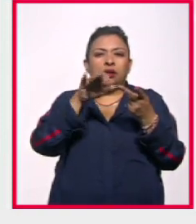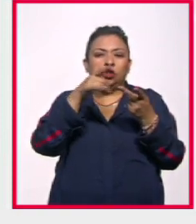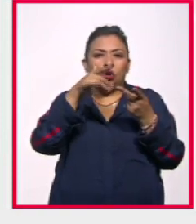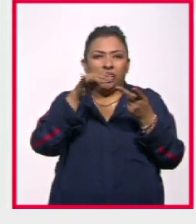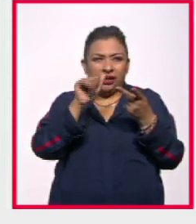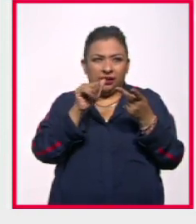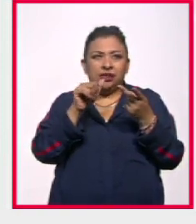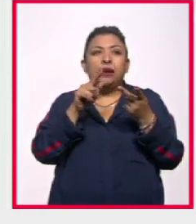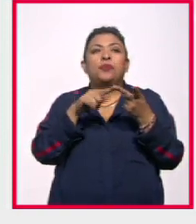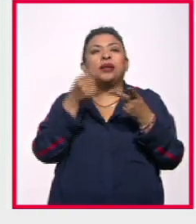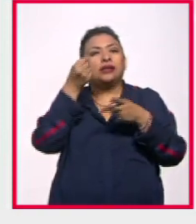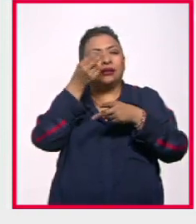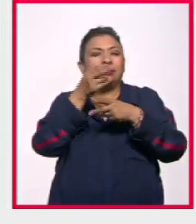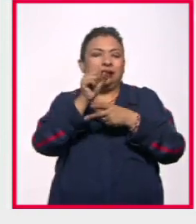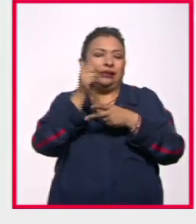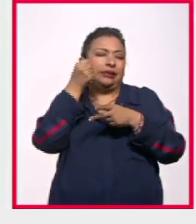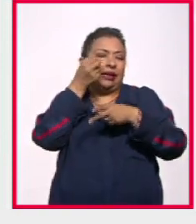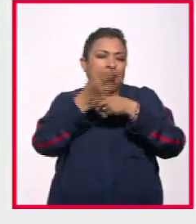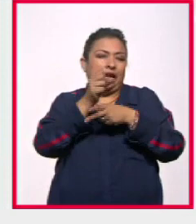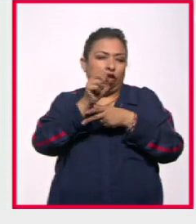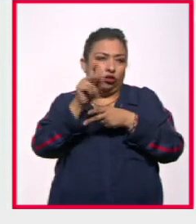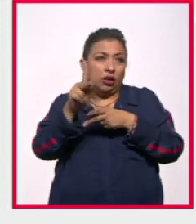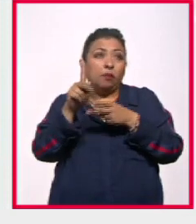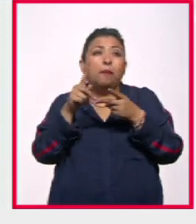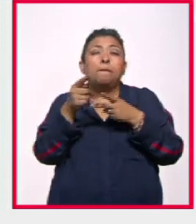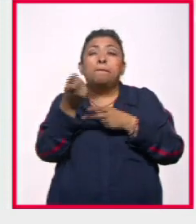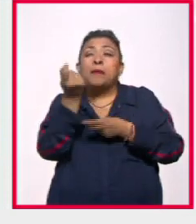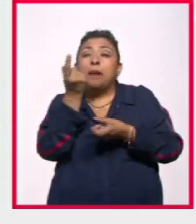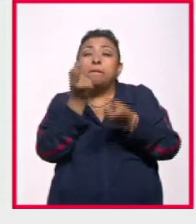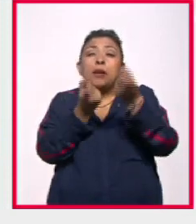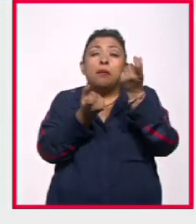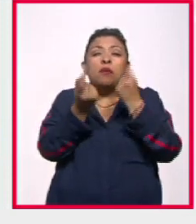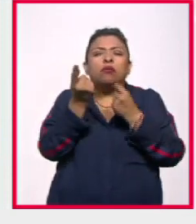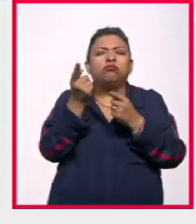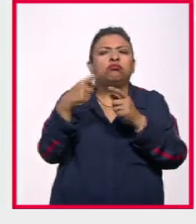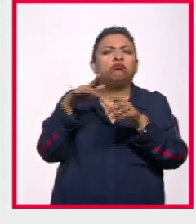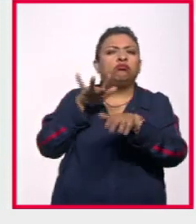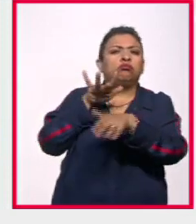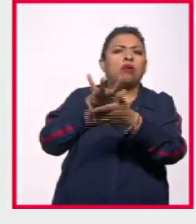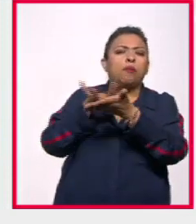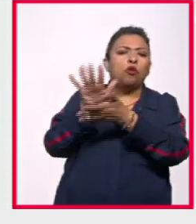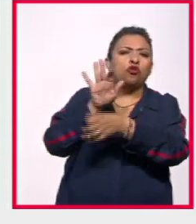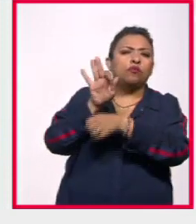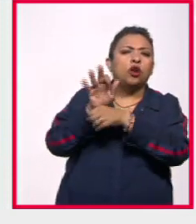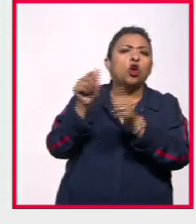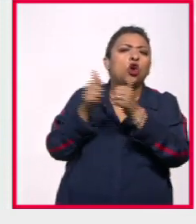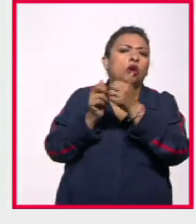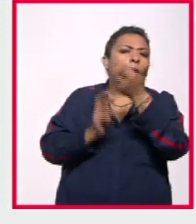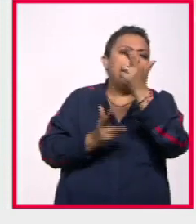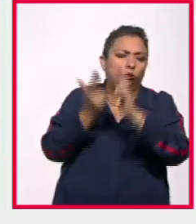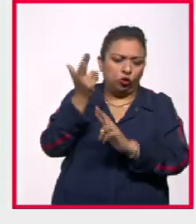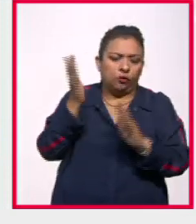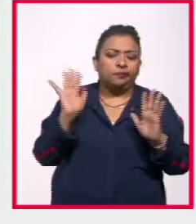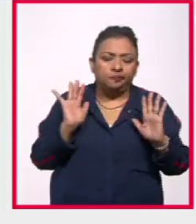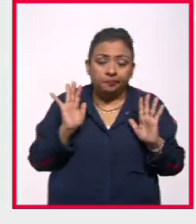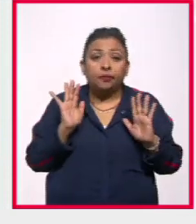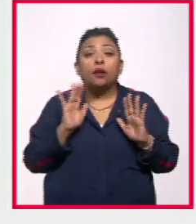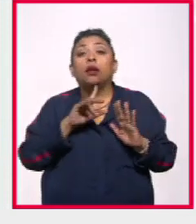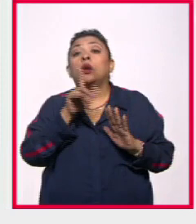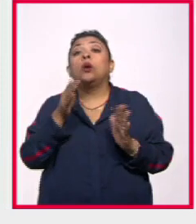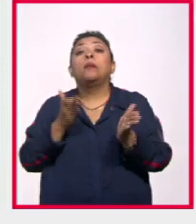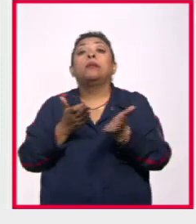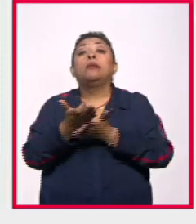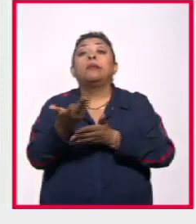que llegó a ser secretario de Educación, eran pocos los que simpatizaron con la revolución. Por lo tanto, el destino